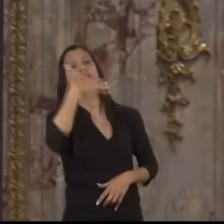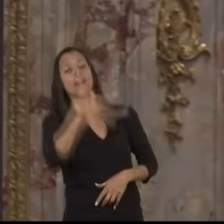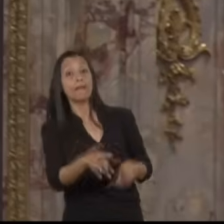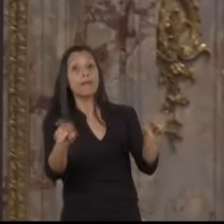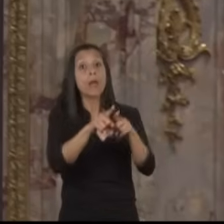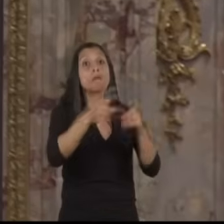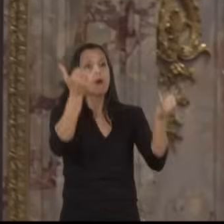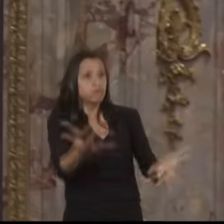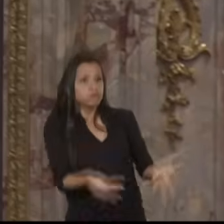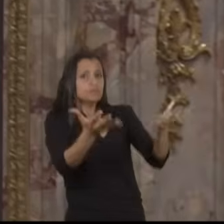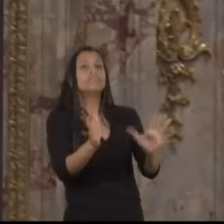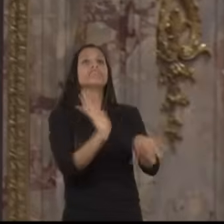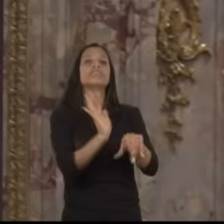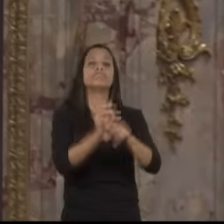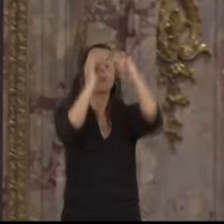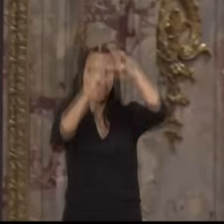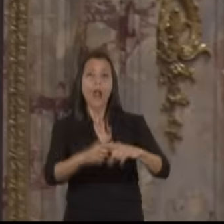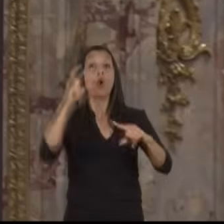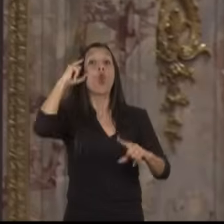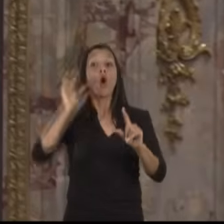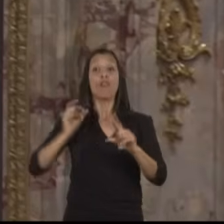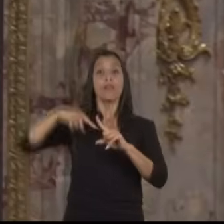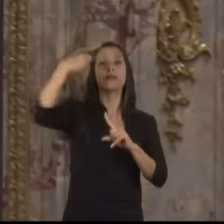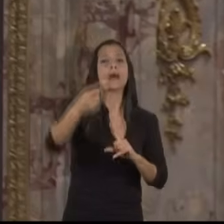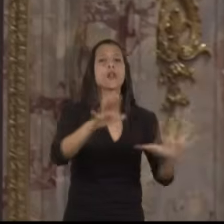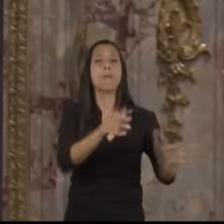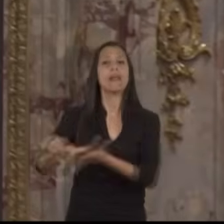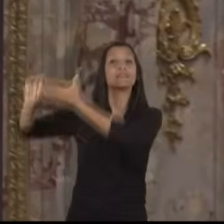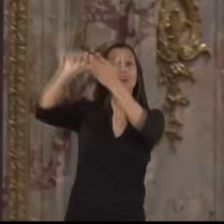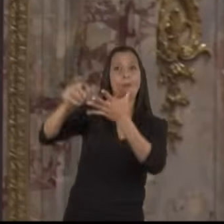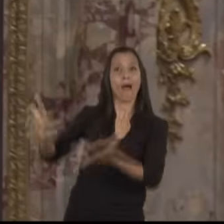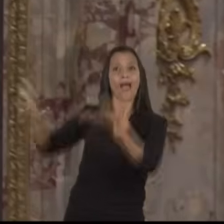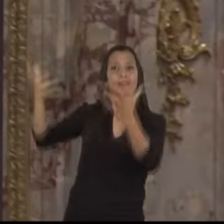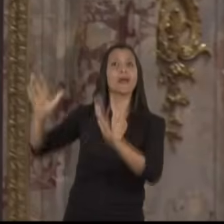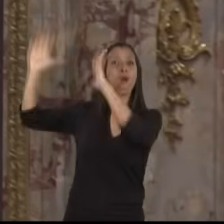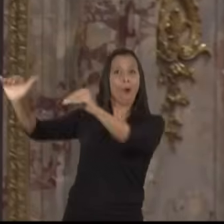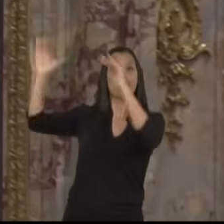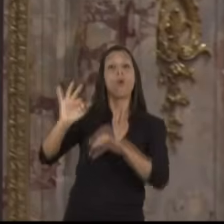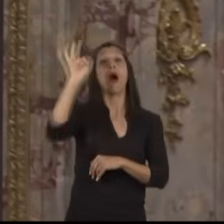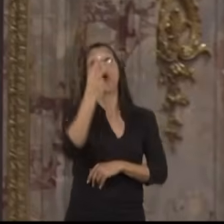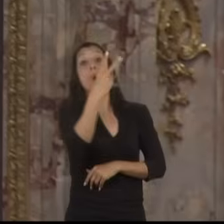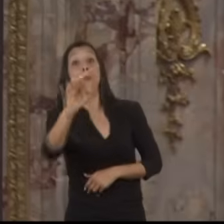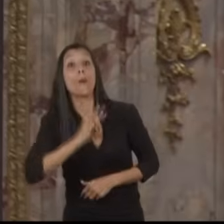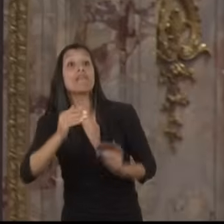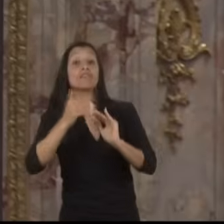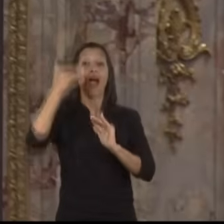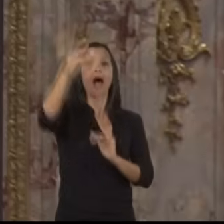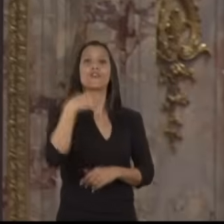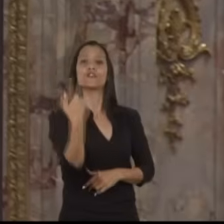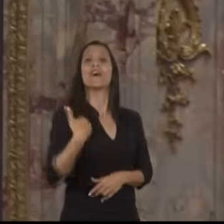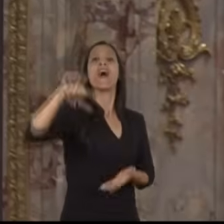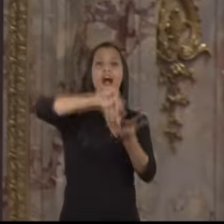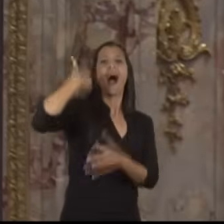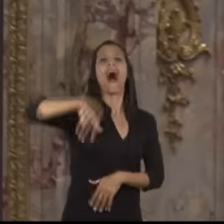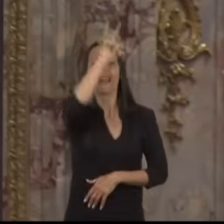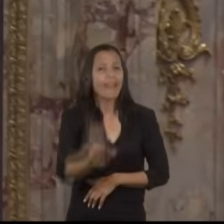tasas implicaría que en 10 años nos pareceríamos a países de altos ingresos. En 20 años estaríamos entre los países más